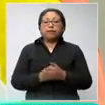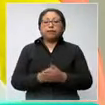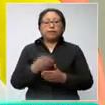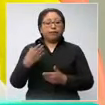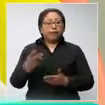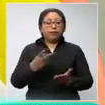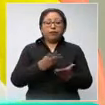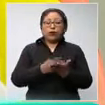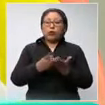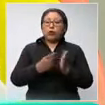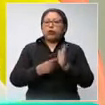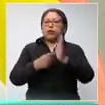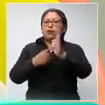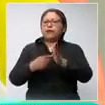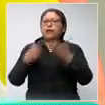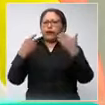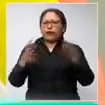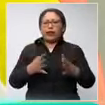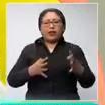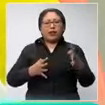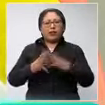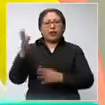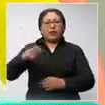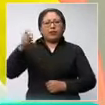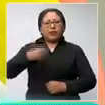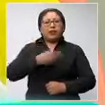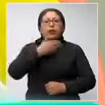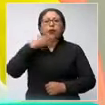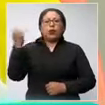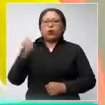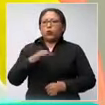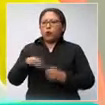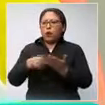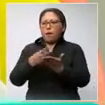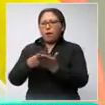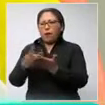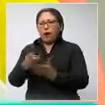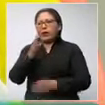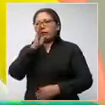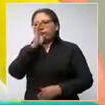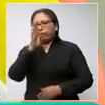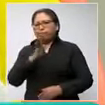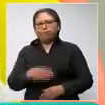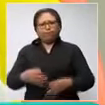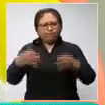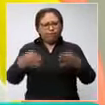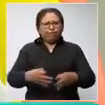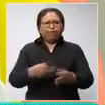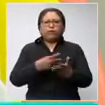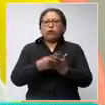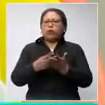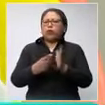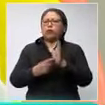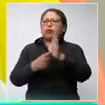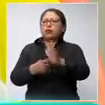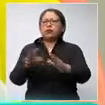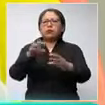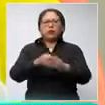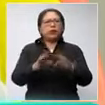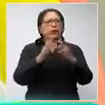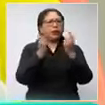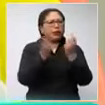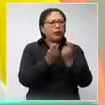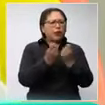planteado y lo digo siempre con la mayor transparencia, todas las propuestas serias, todas las propuestas que puedan ser planteadas, no en los departamentos,